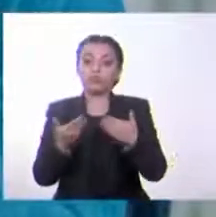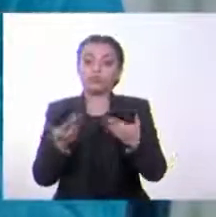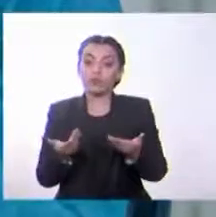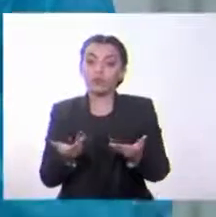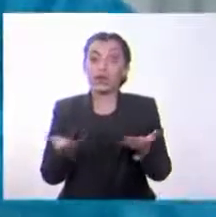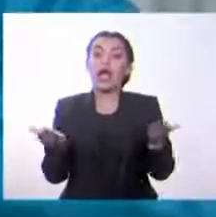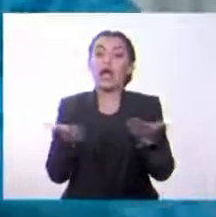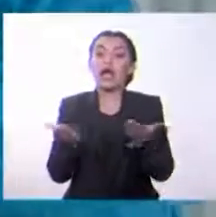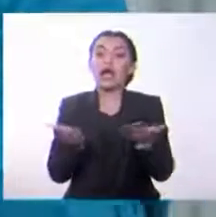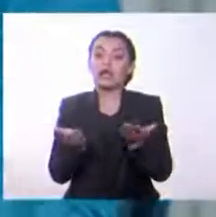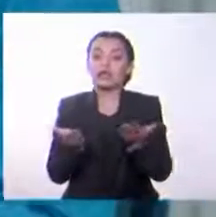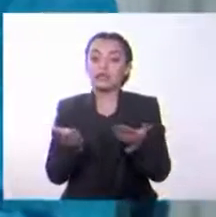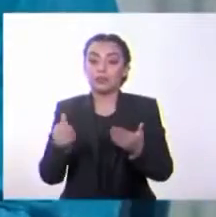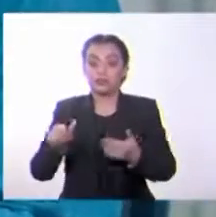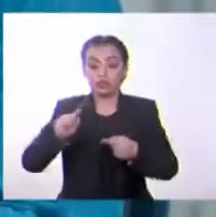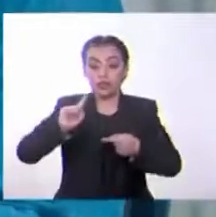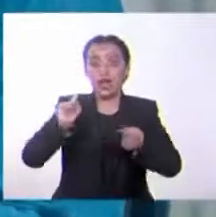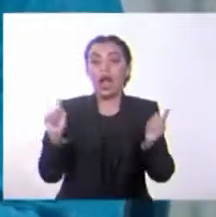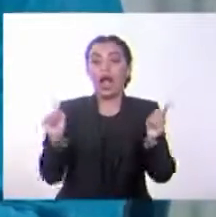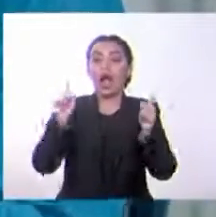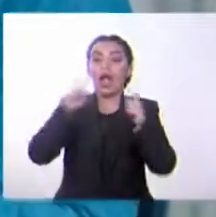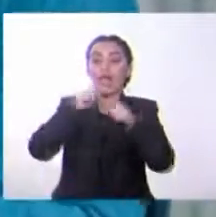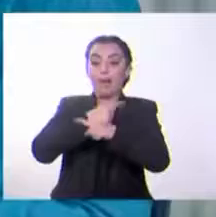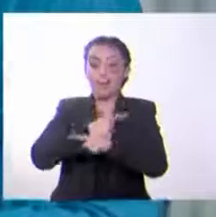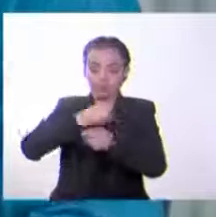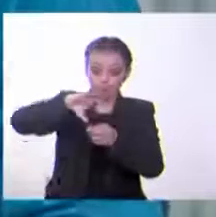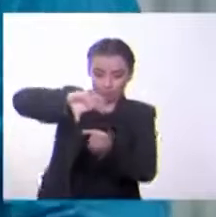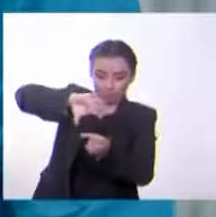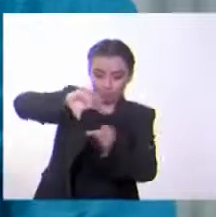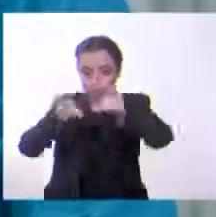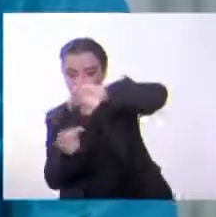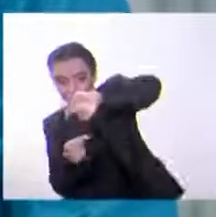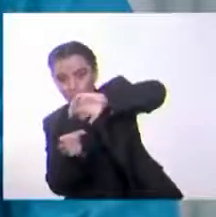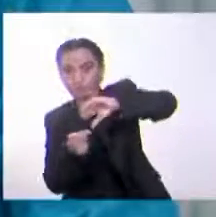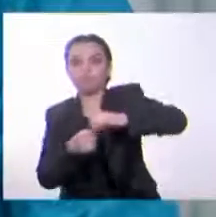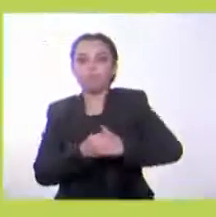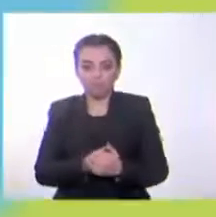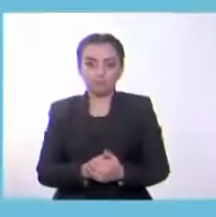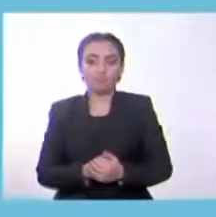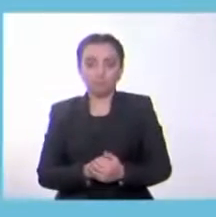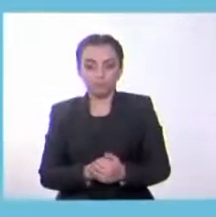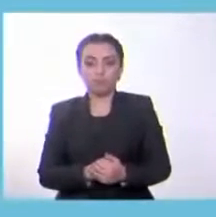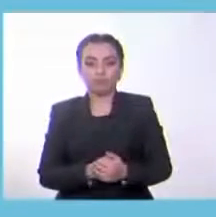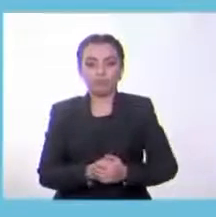hacemos el experimento, pero cambiamos esa condición. Veamos.